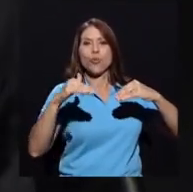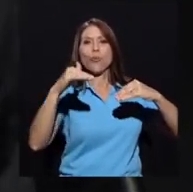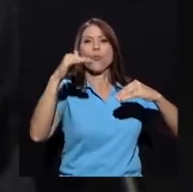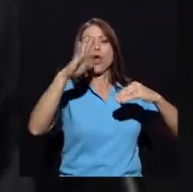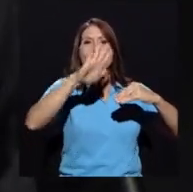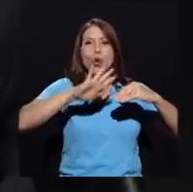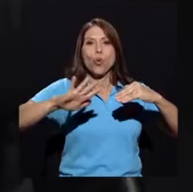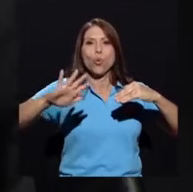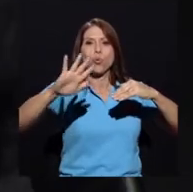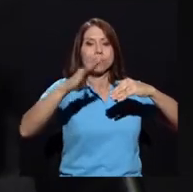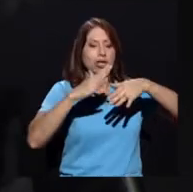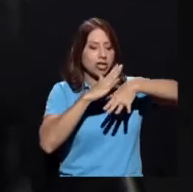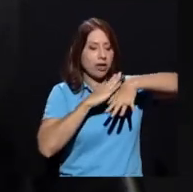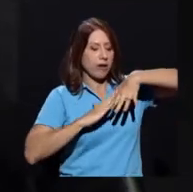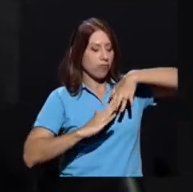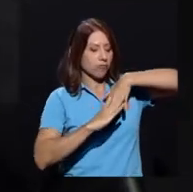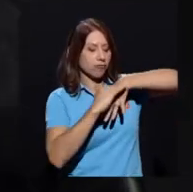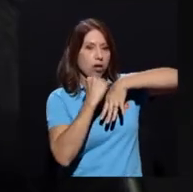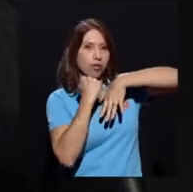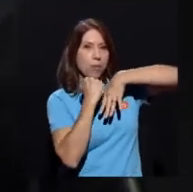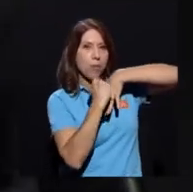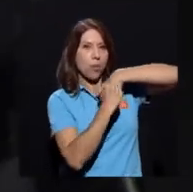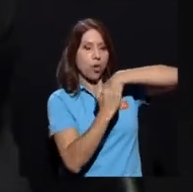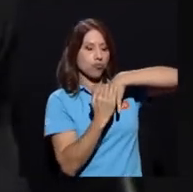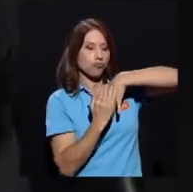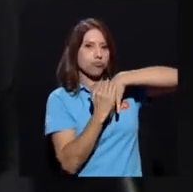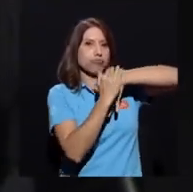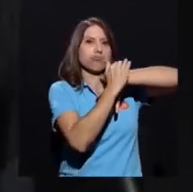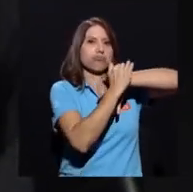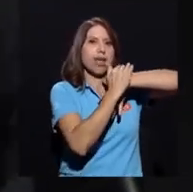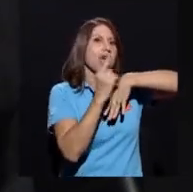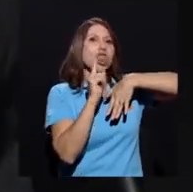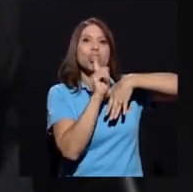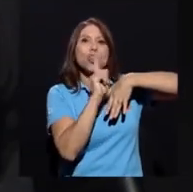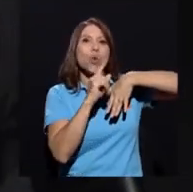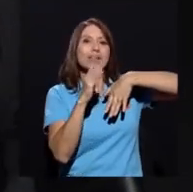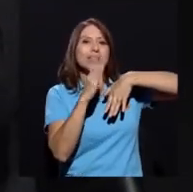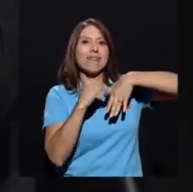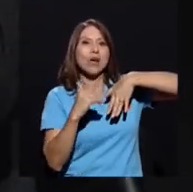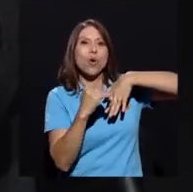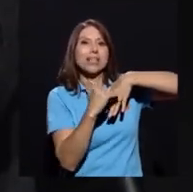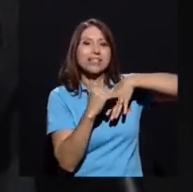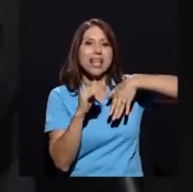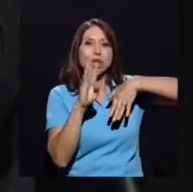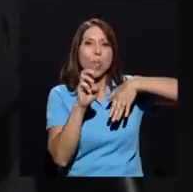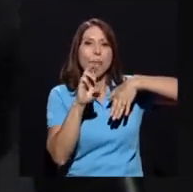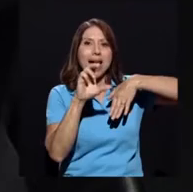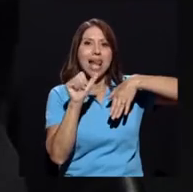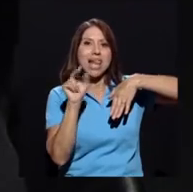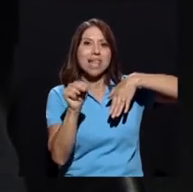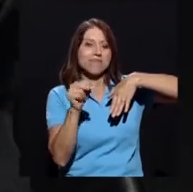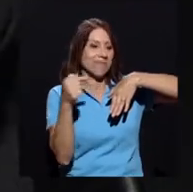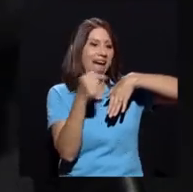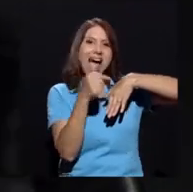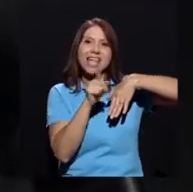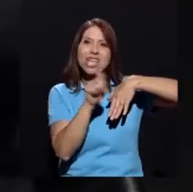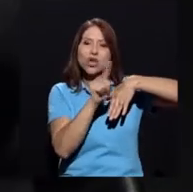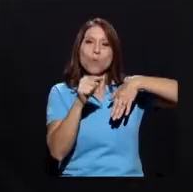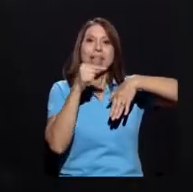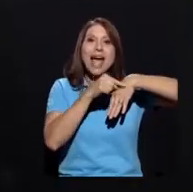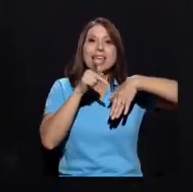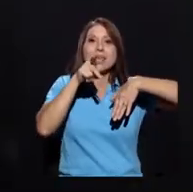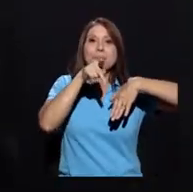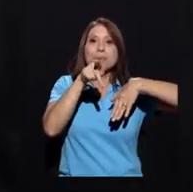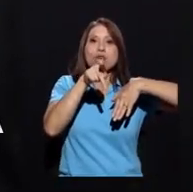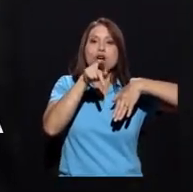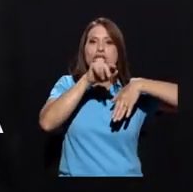unidad territorial, no estaba con Berlín en el centro, que era ocupada también a su vez por tres. Aquí no, aquí estaba Pyongyang,